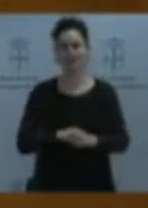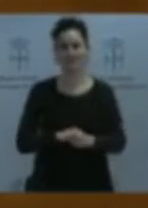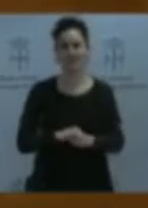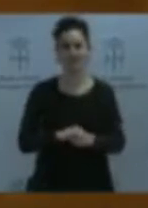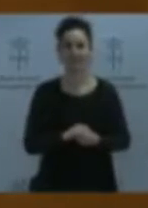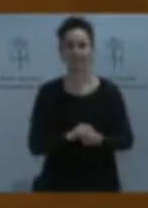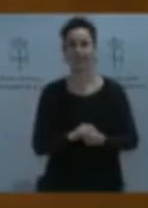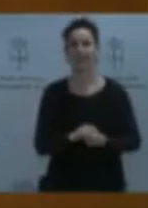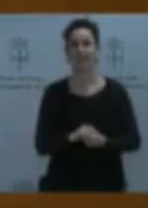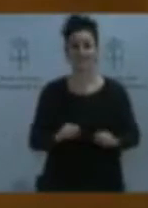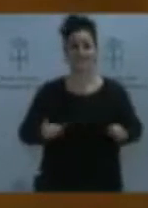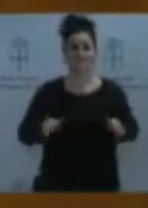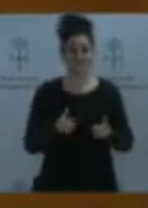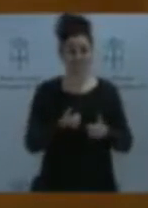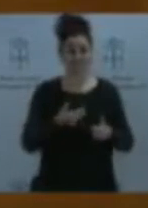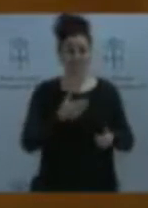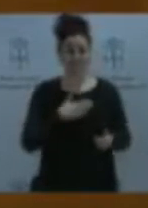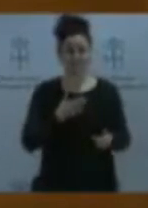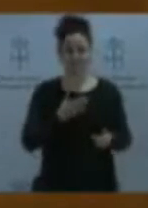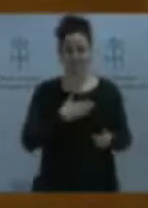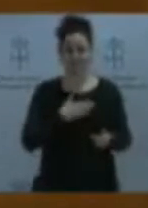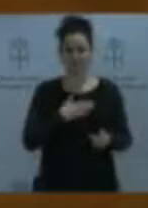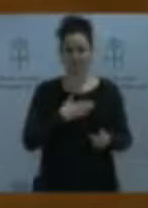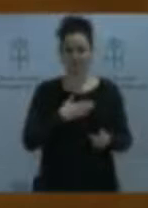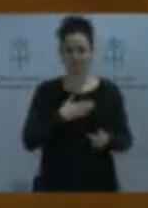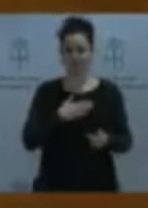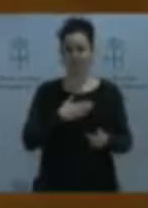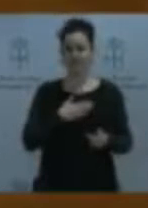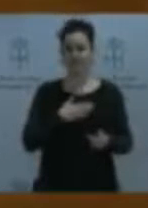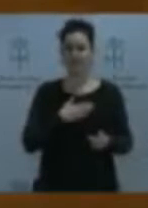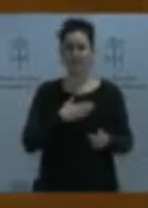propia iniciativa la compartimos prácticamente en su totalidad.